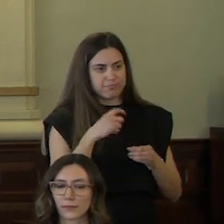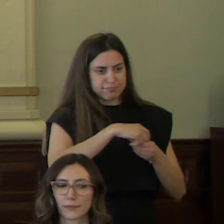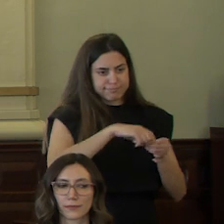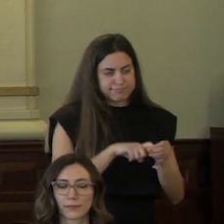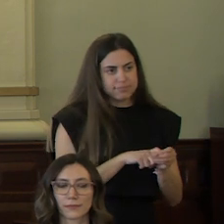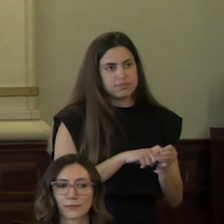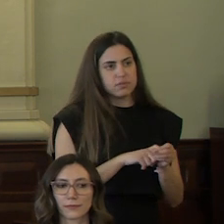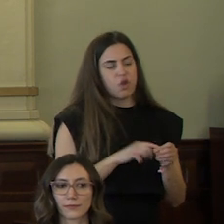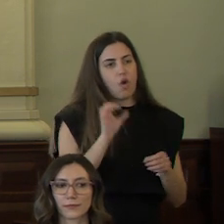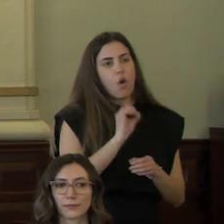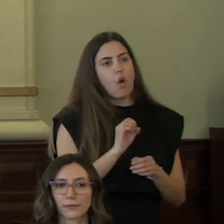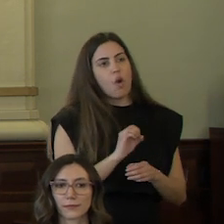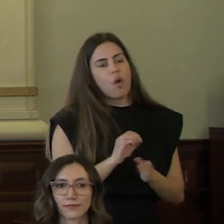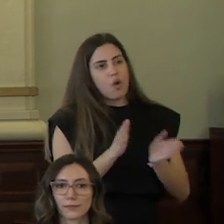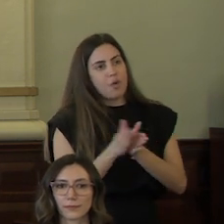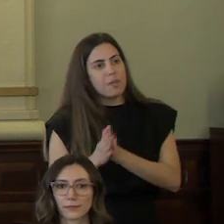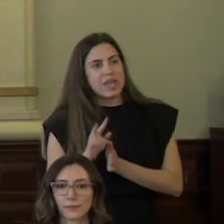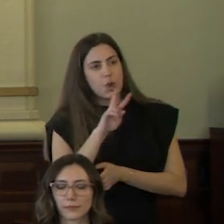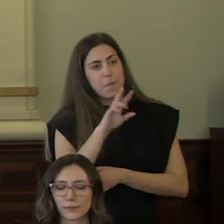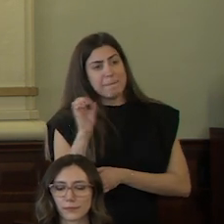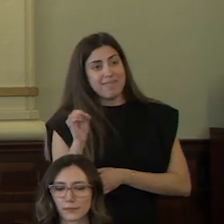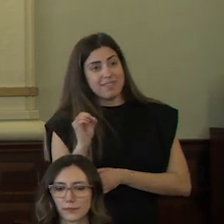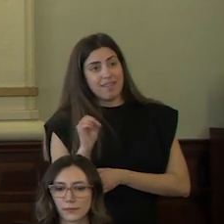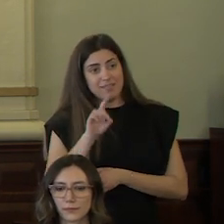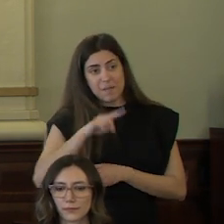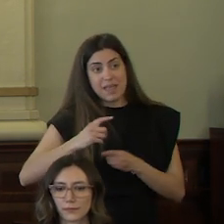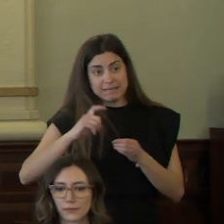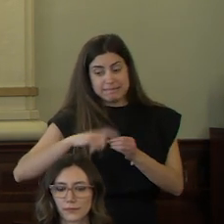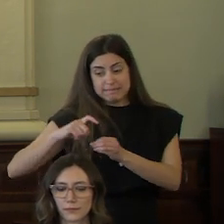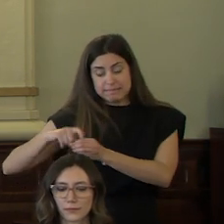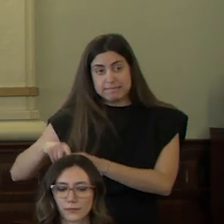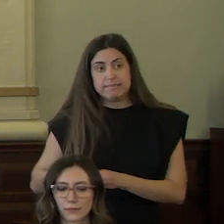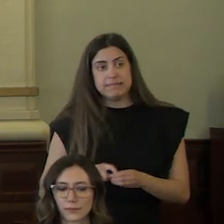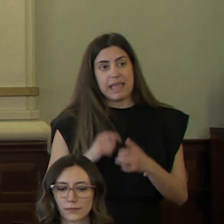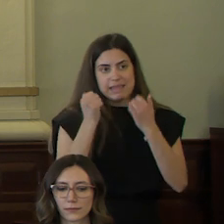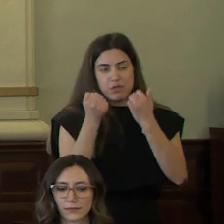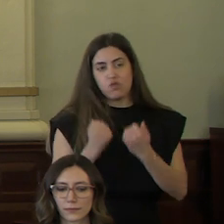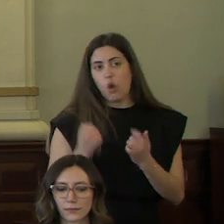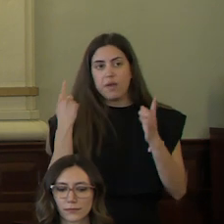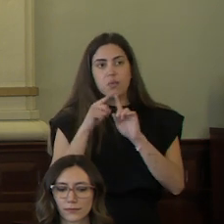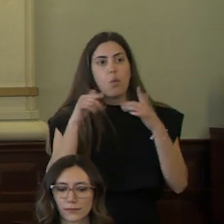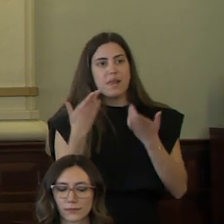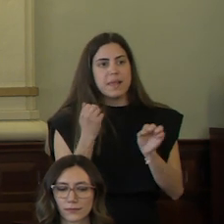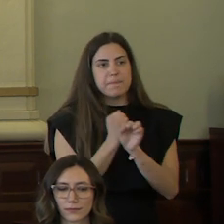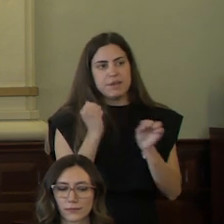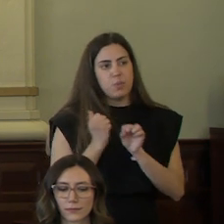o más de 20 compañeros que se han ido incorporando a la institución pidiendo también una oportunidad de empleo.